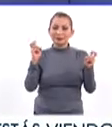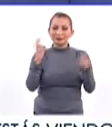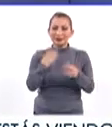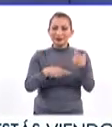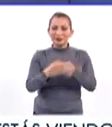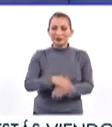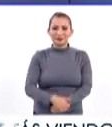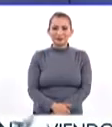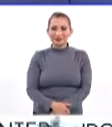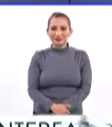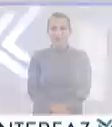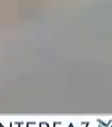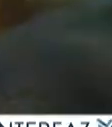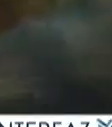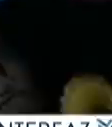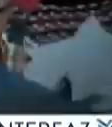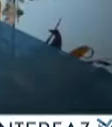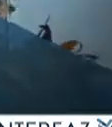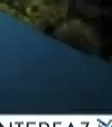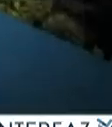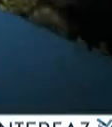pierdan.